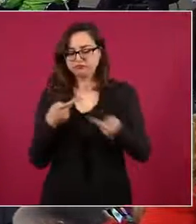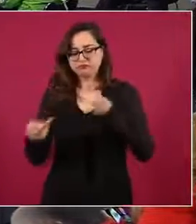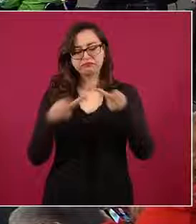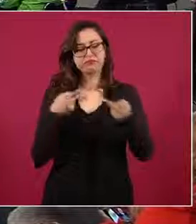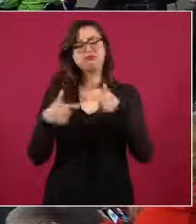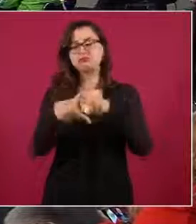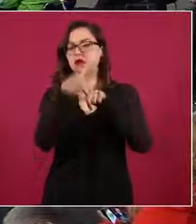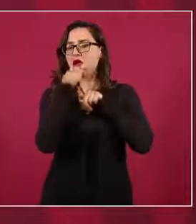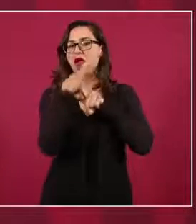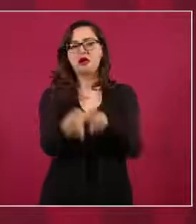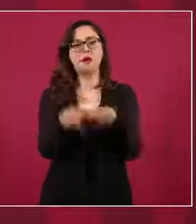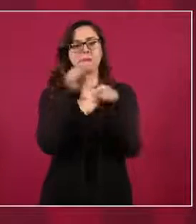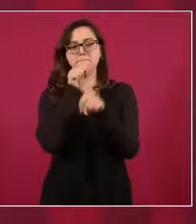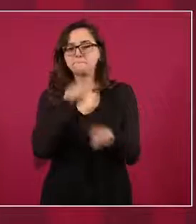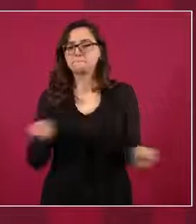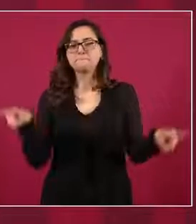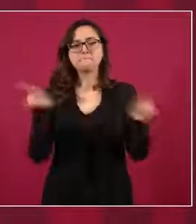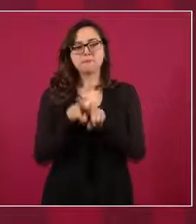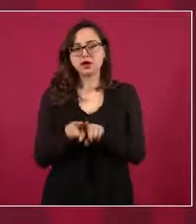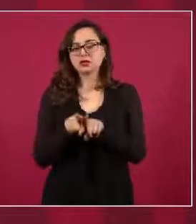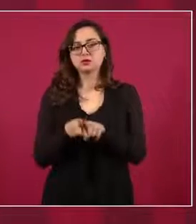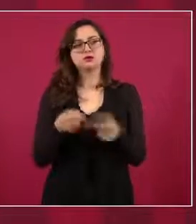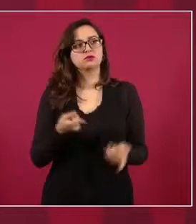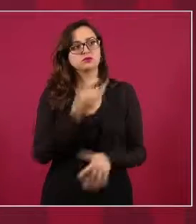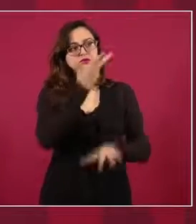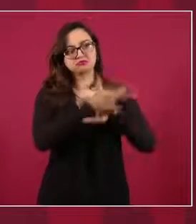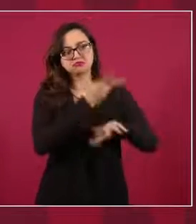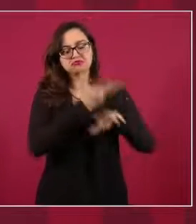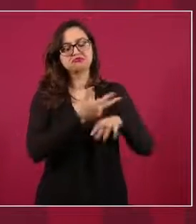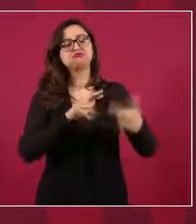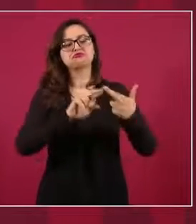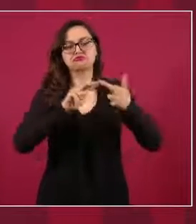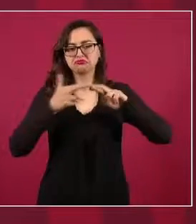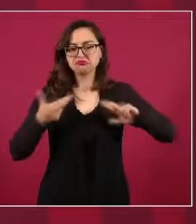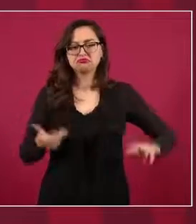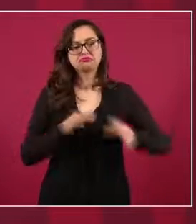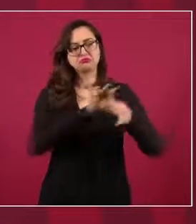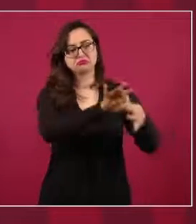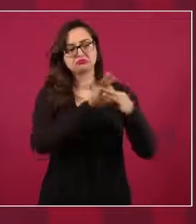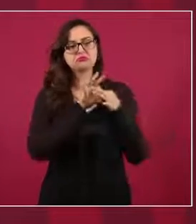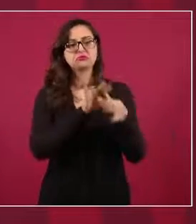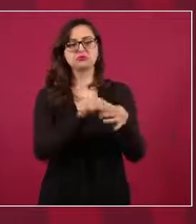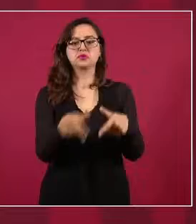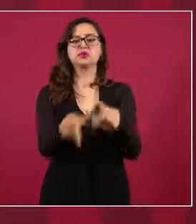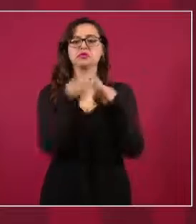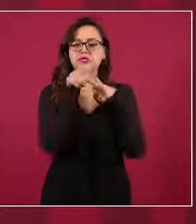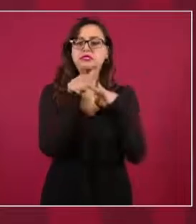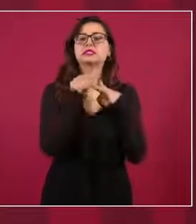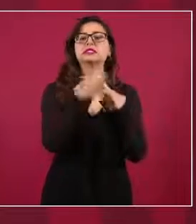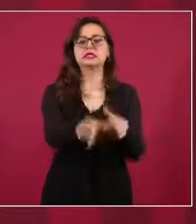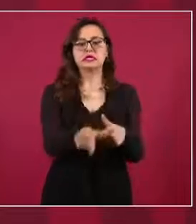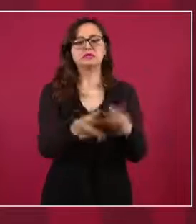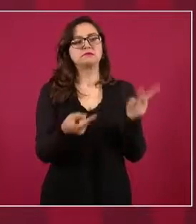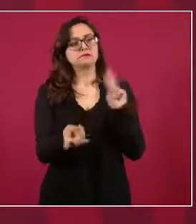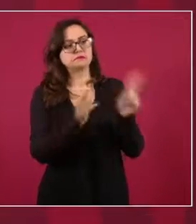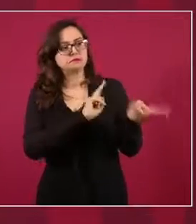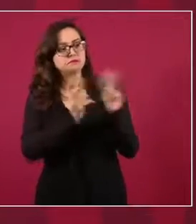Unidos vamos a seguir manteniendo muy buenas relaciones, una política de buena